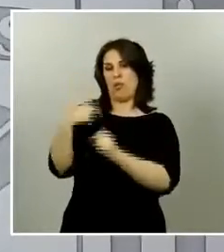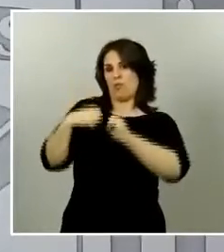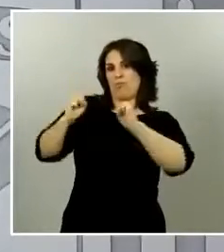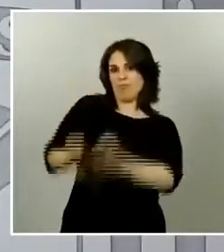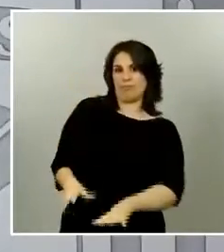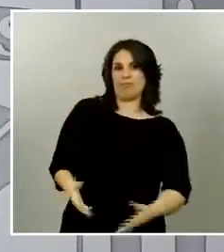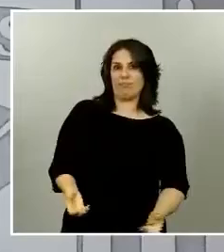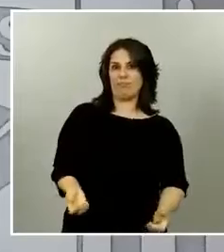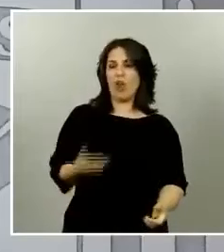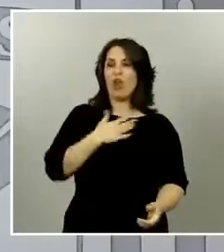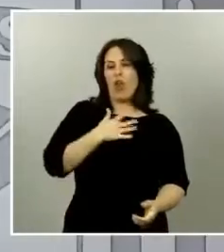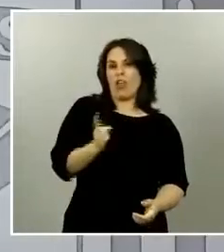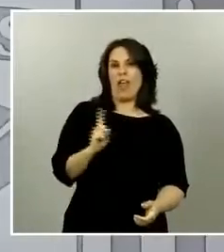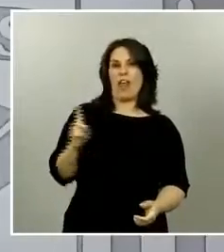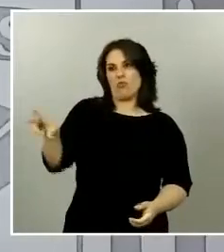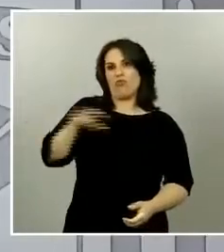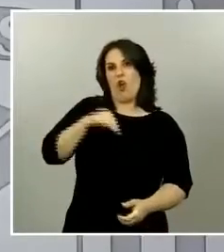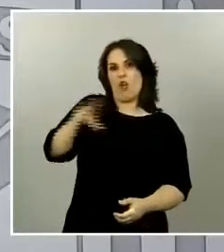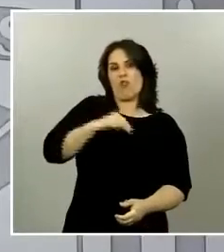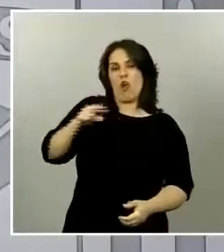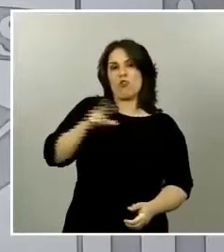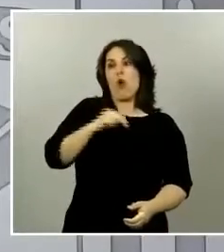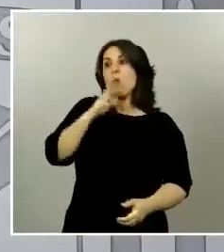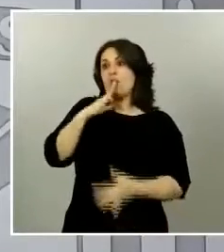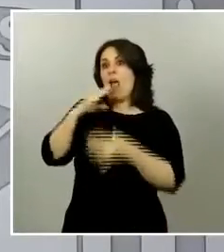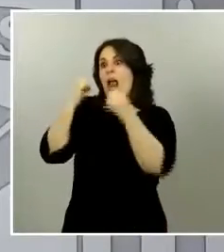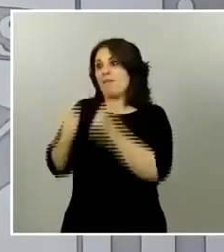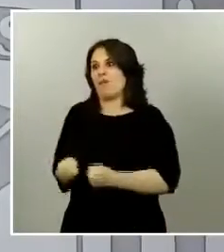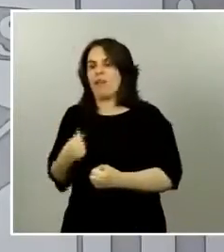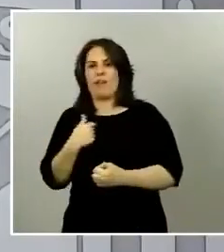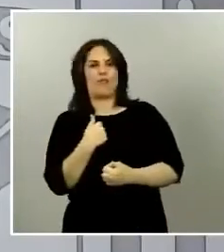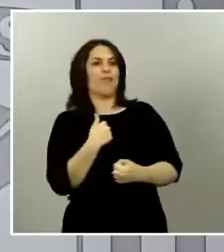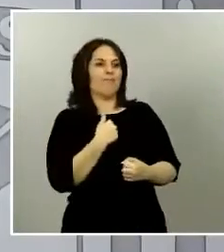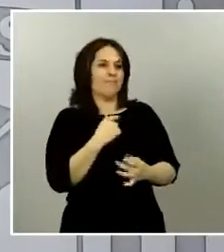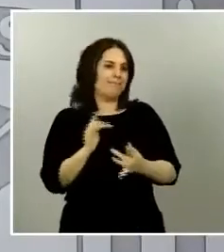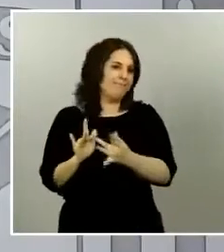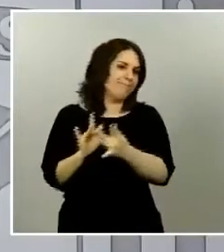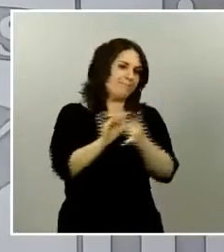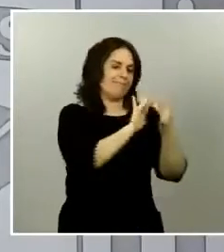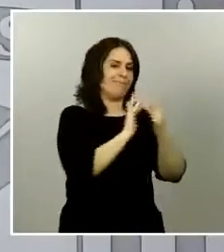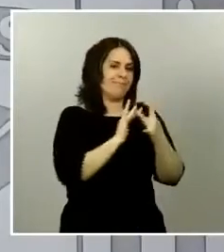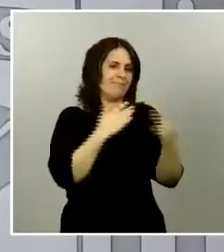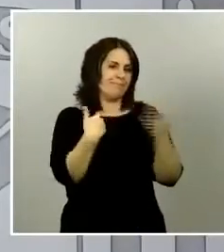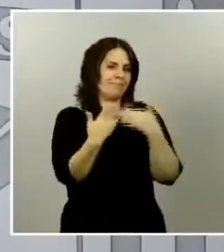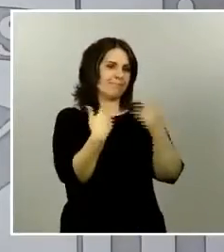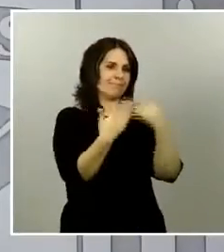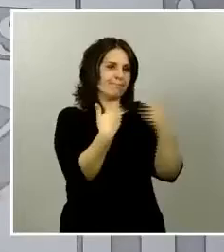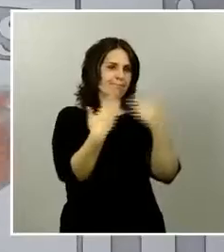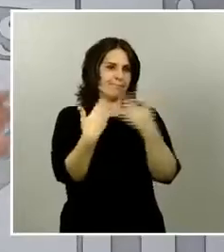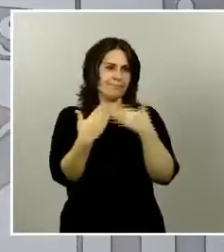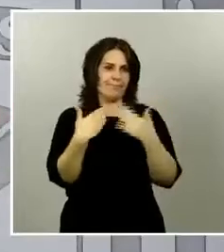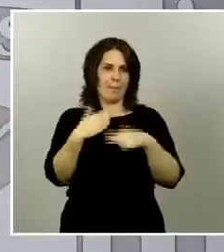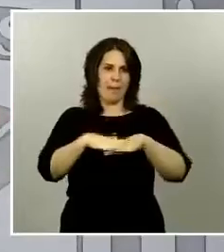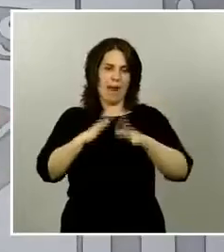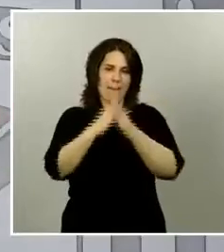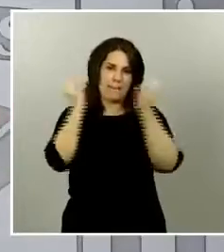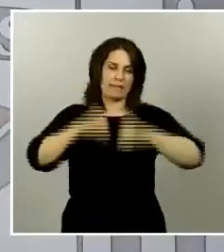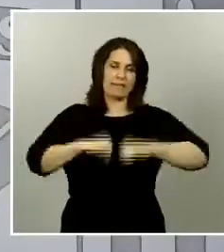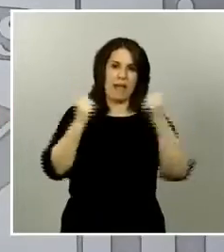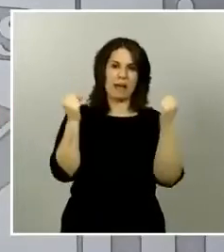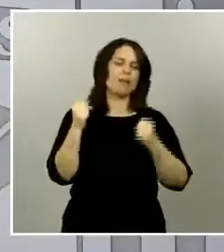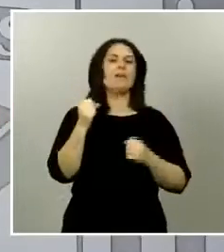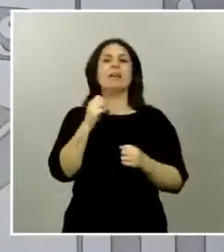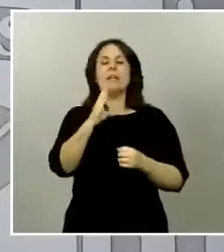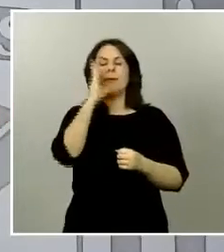dimitido de su responsabilidad como principal partido de la oposición, se haya instalado en el no y, por tanto, parezca que en el día de